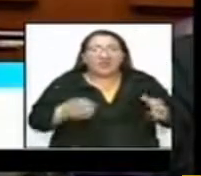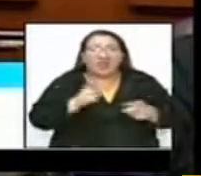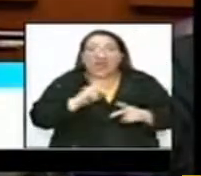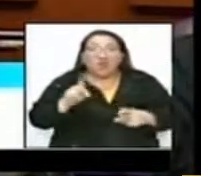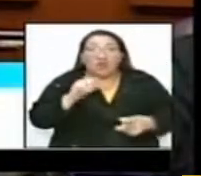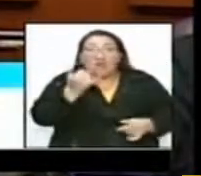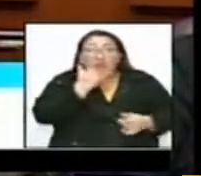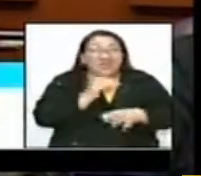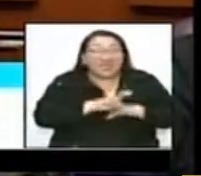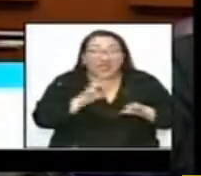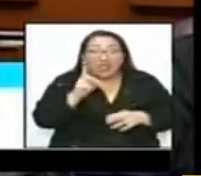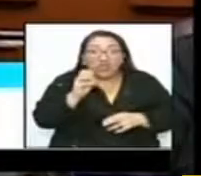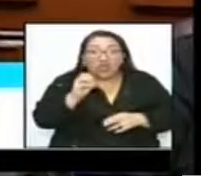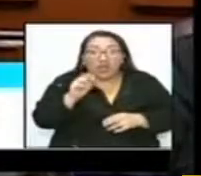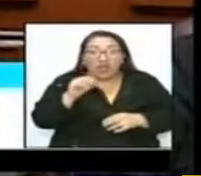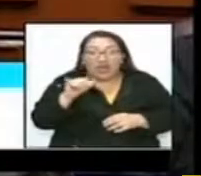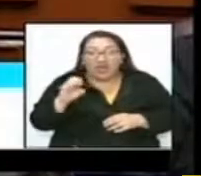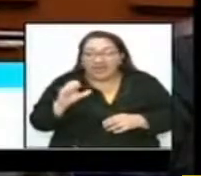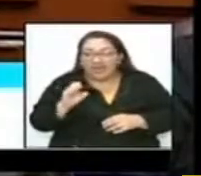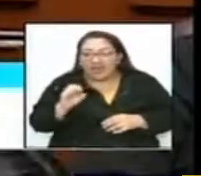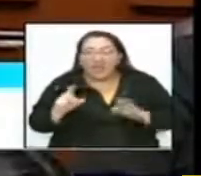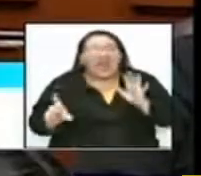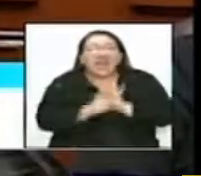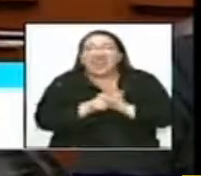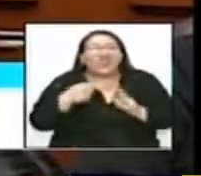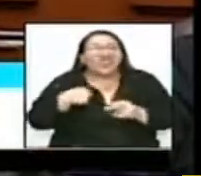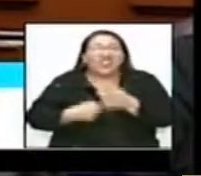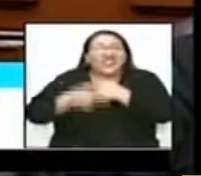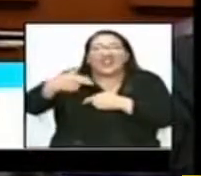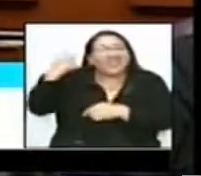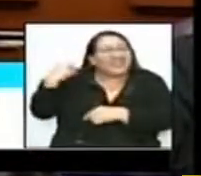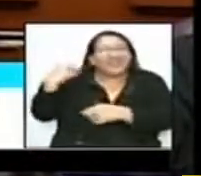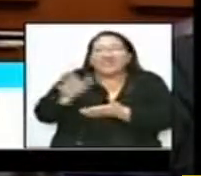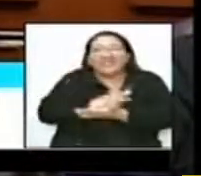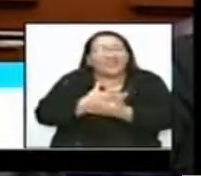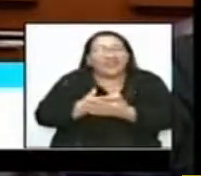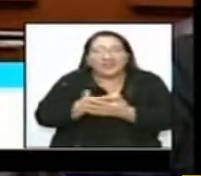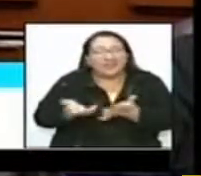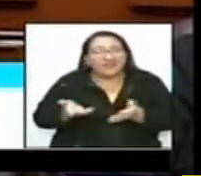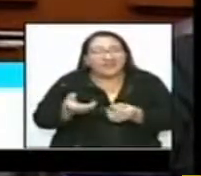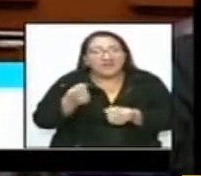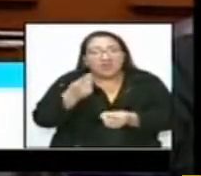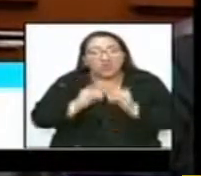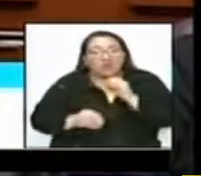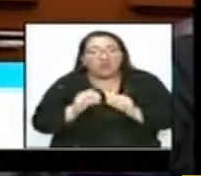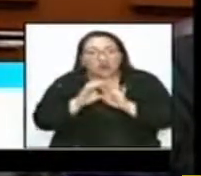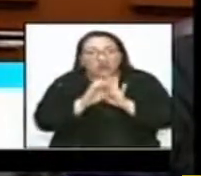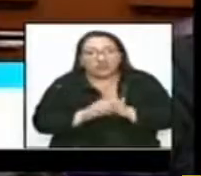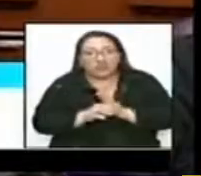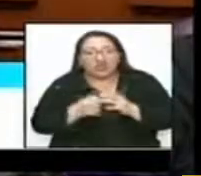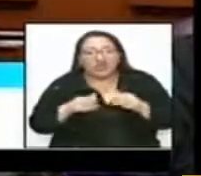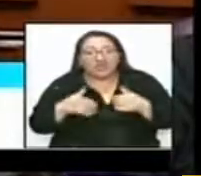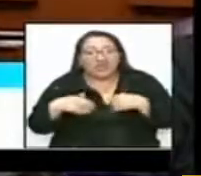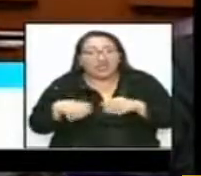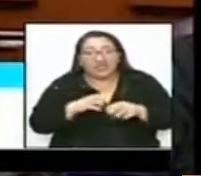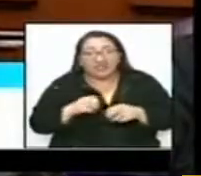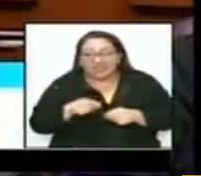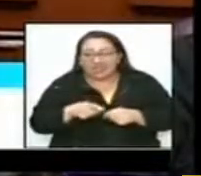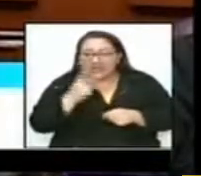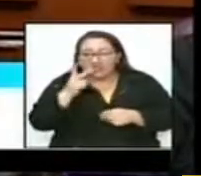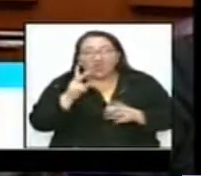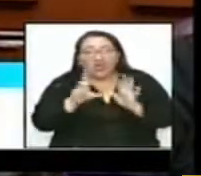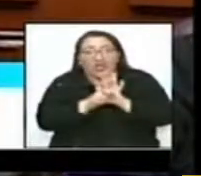hubiese pasado lo del señor donaire las leyes no tienen efecto retroactivo y menos aún una modificación constitucional que tenía que hacerse en